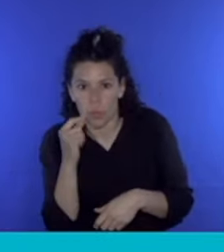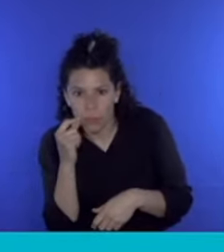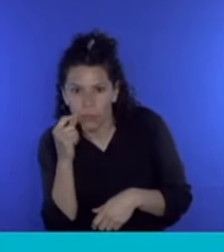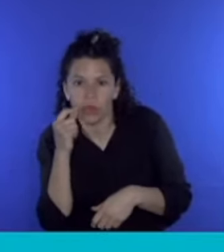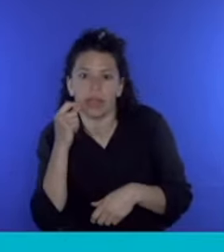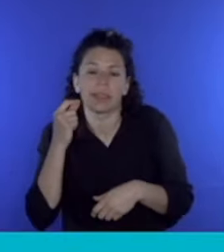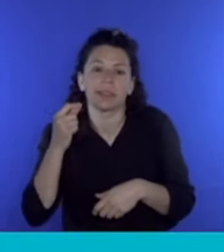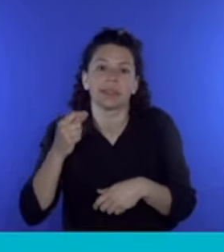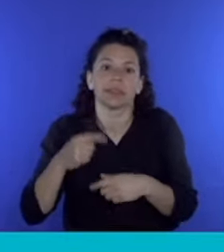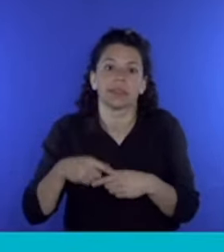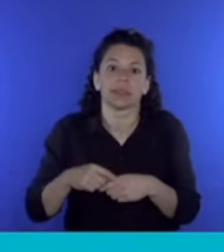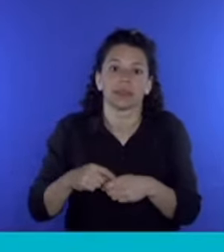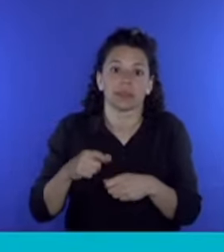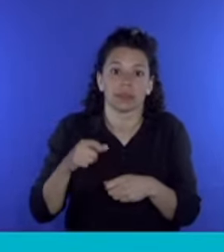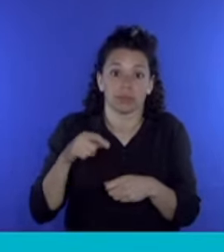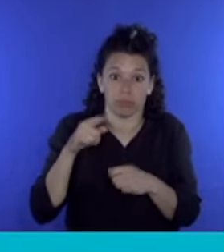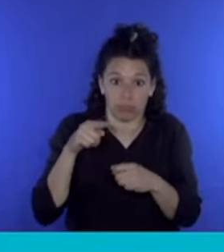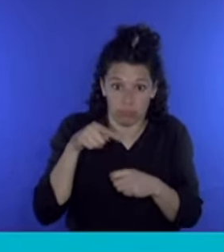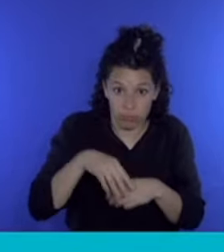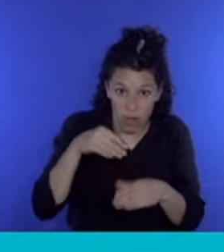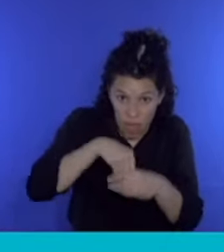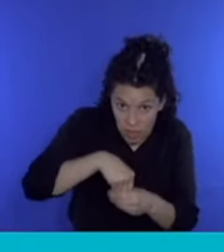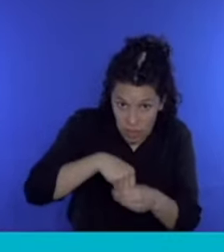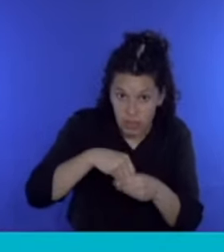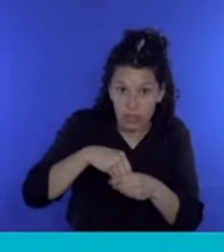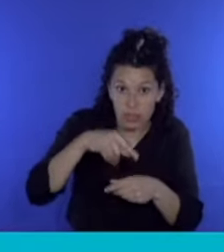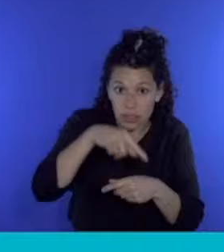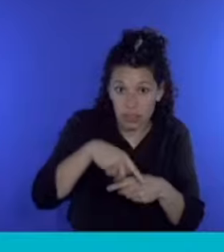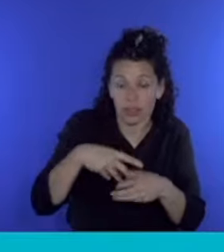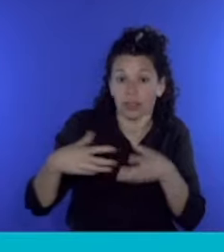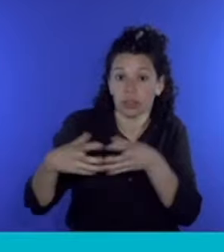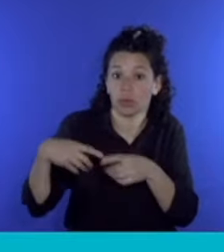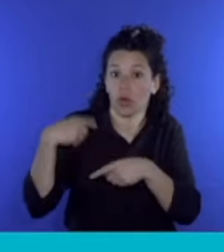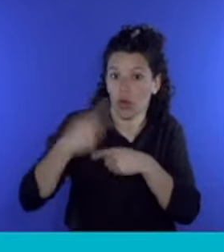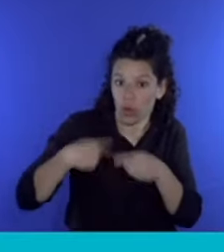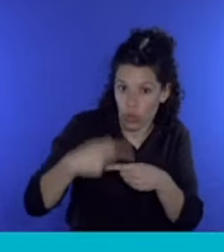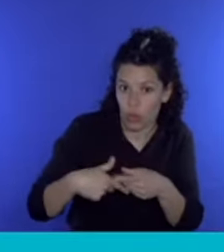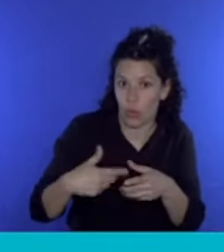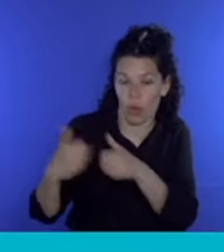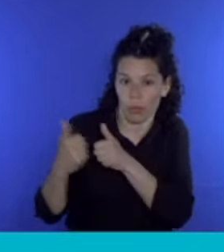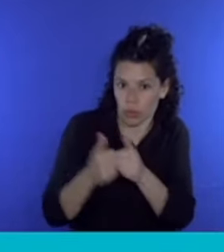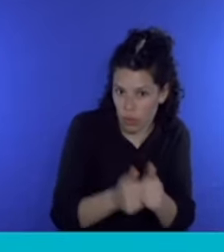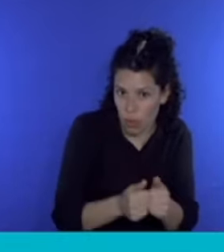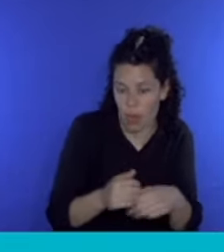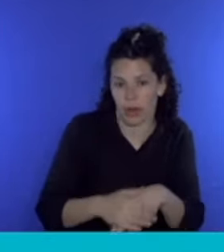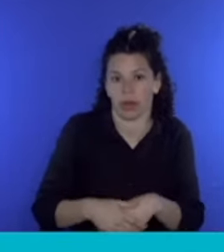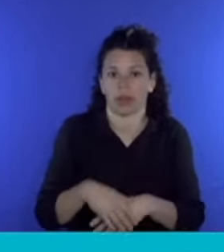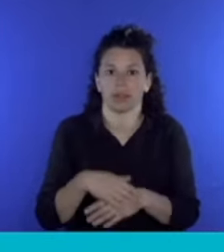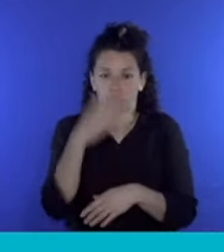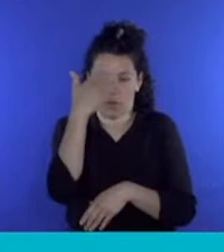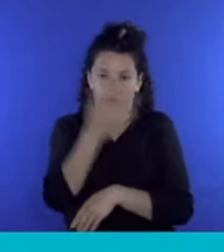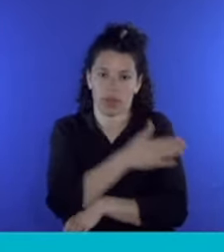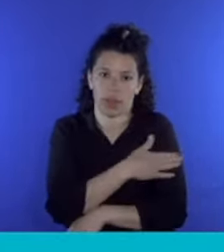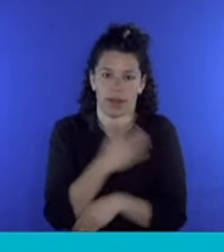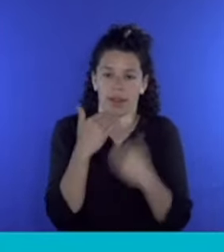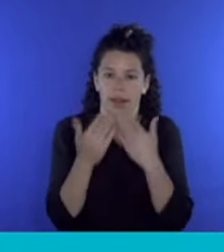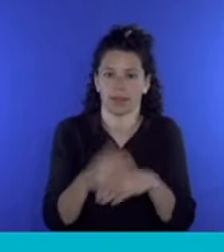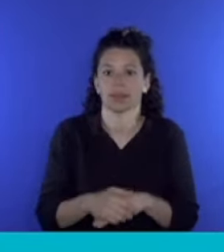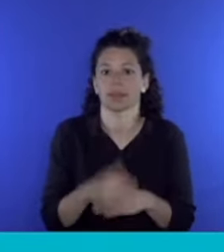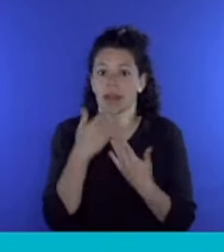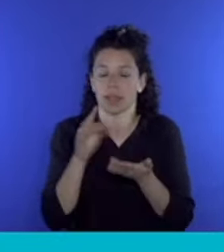allí estaremos como lo hemos estado siempre desde la banca del frente izquierda Muchas gracias muchas gracias diputada tiene la